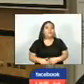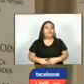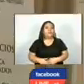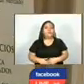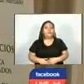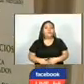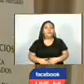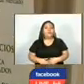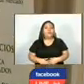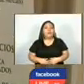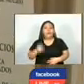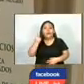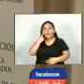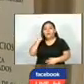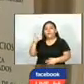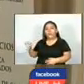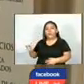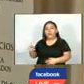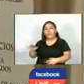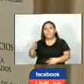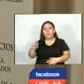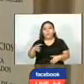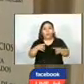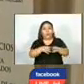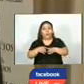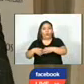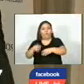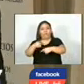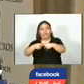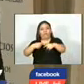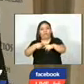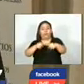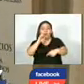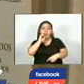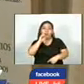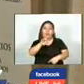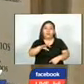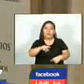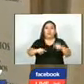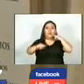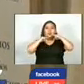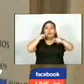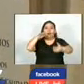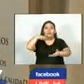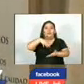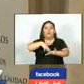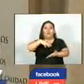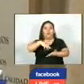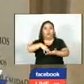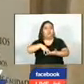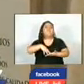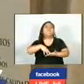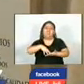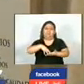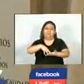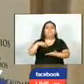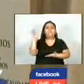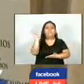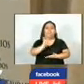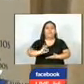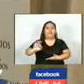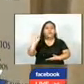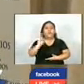Lo vemos acá, poco más de la mitad de las personas consideran que el sistema democrático es la mejor manera de